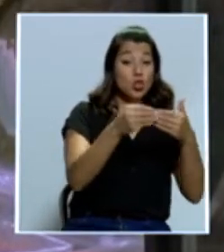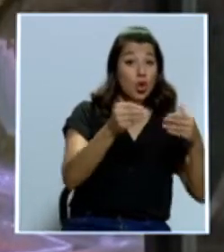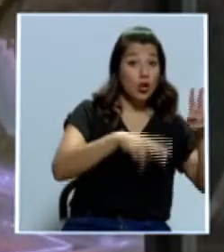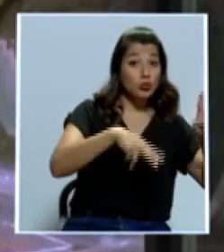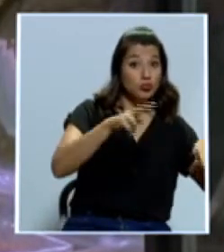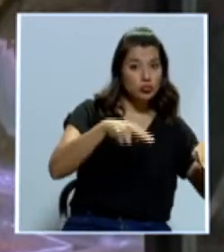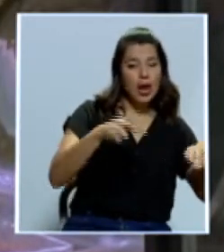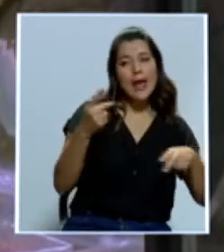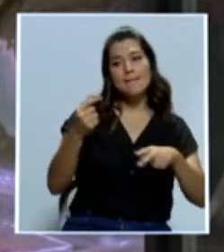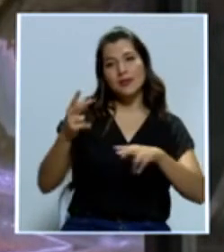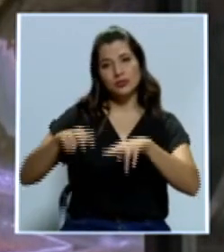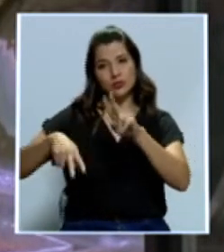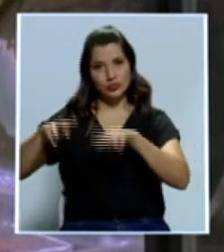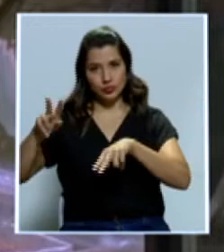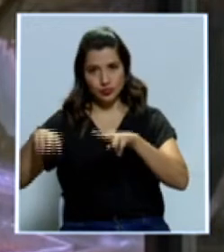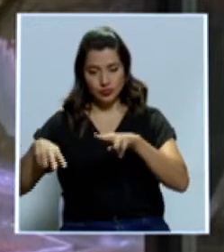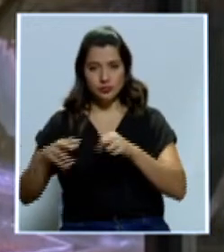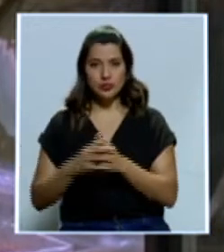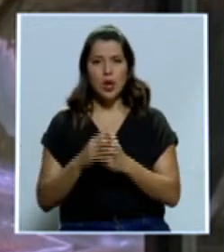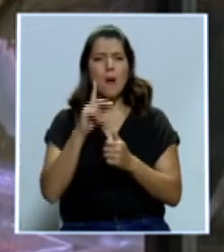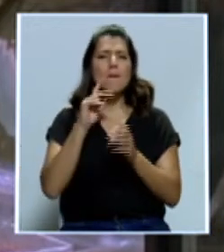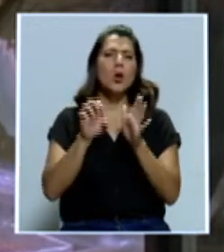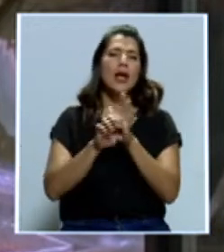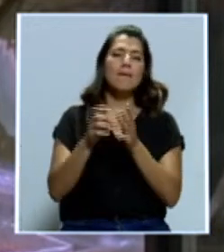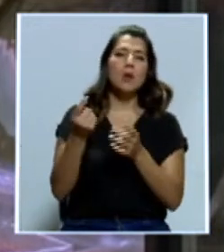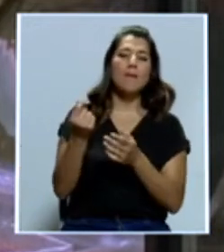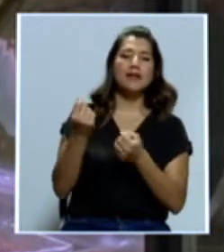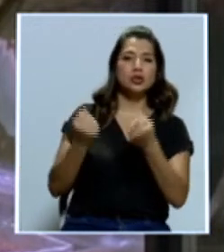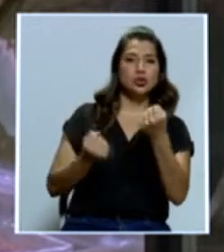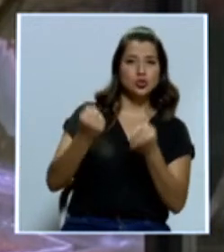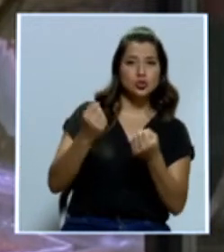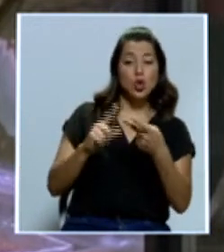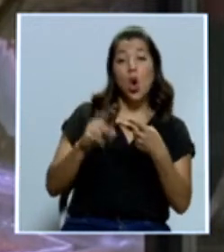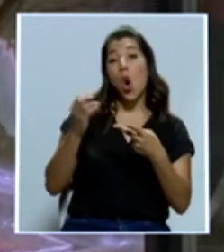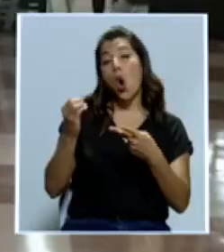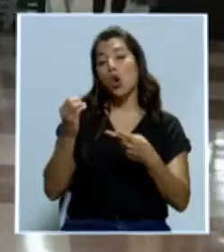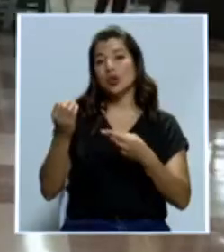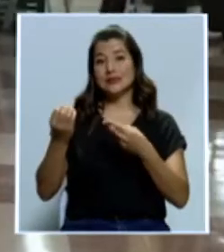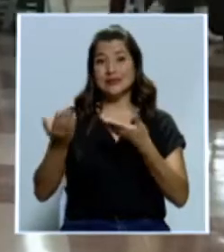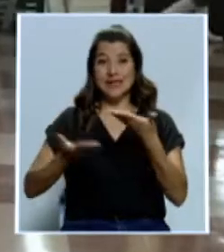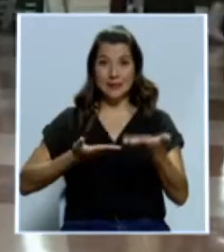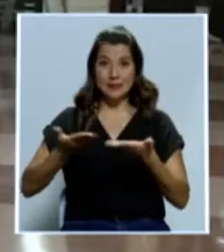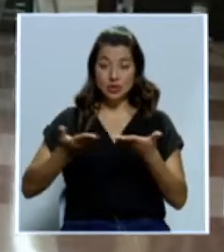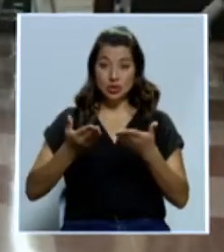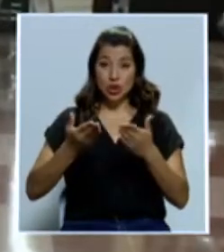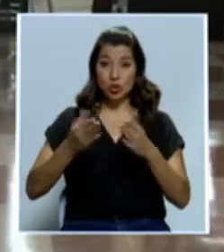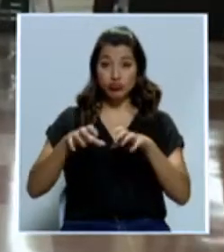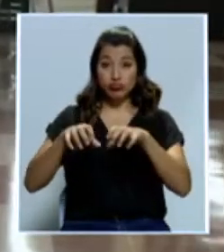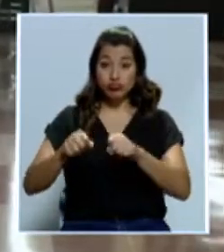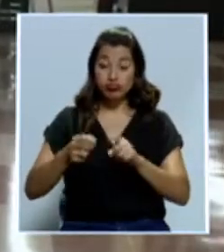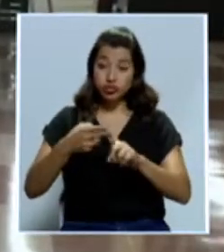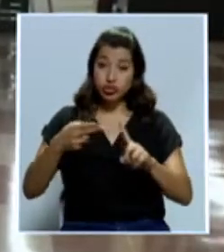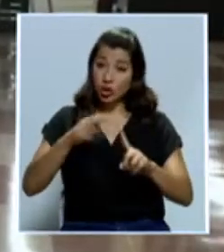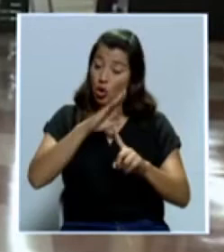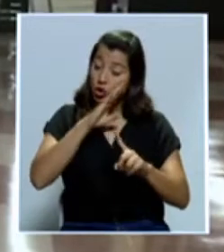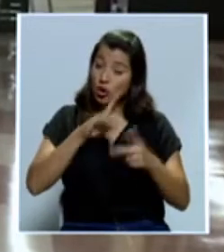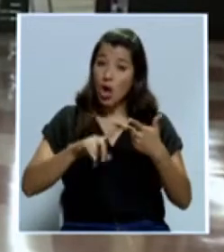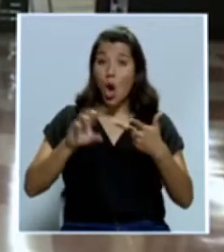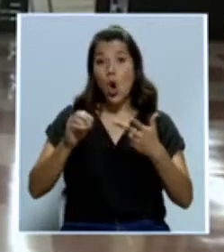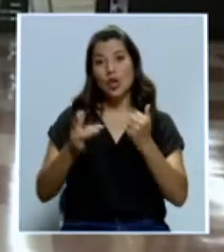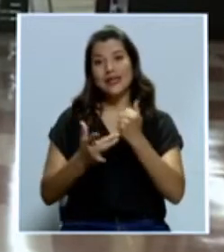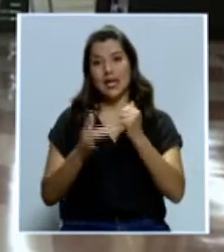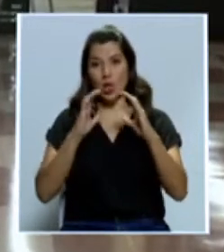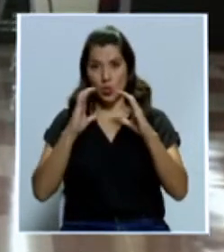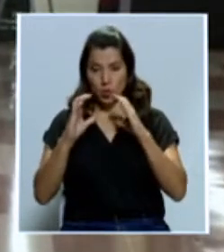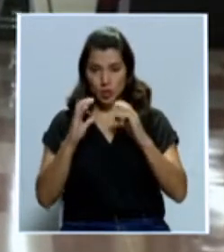que los precios son dados en dólares, como automóviles o servicios de alojamiento y telecomunicaciones. El índice de precios al consumidor